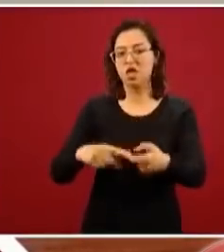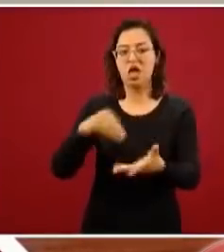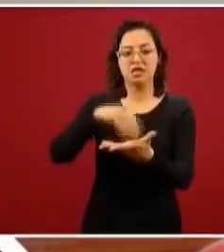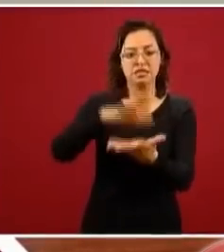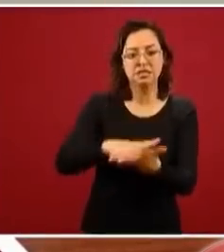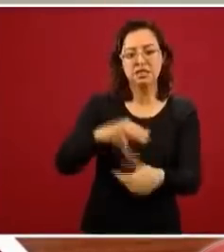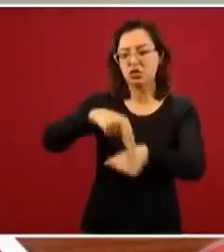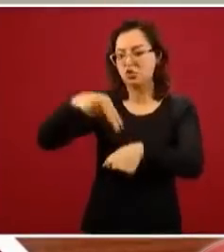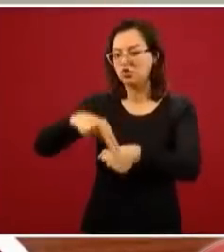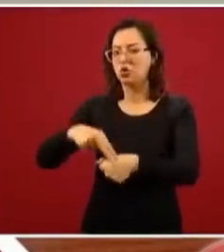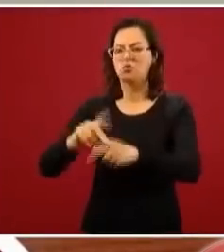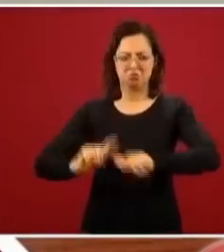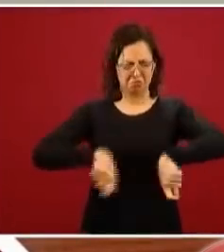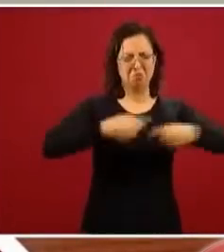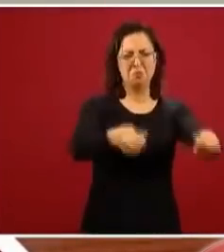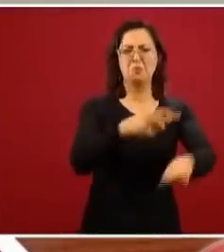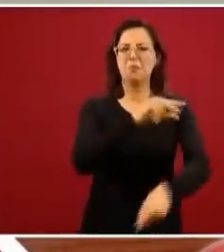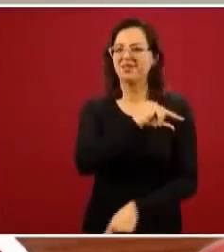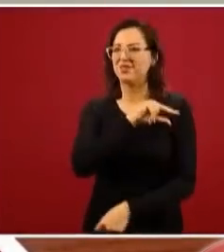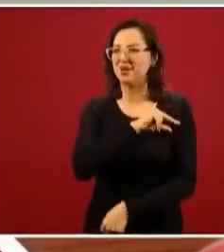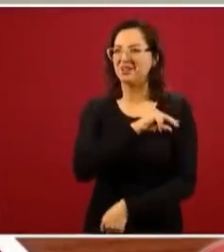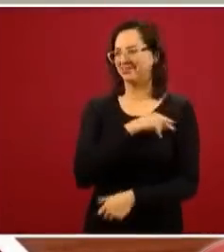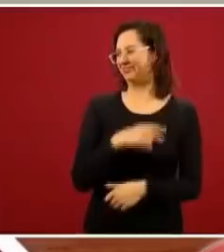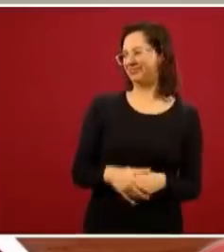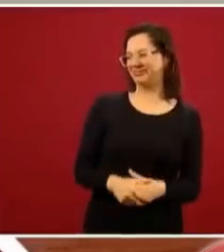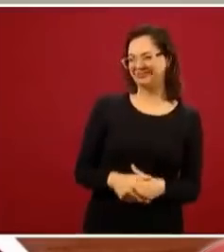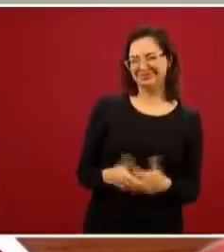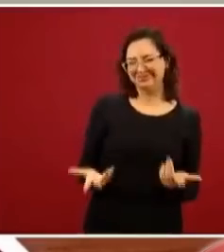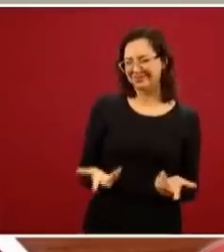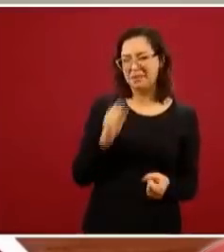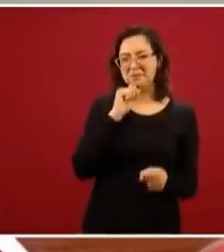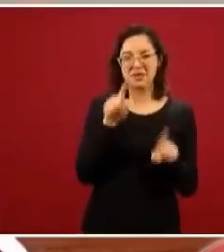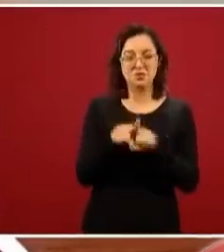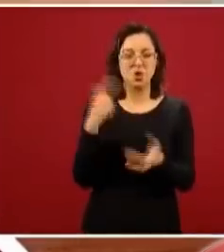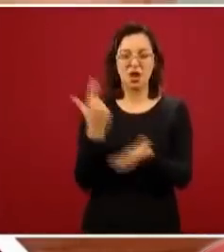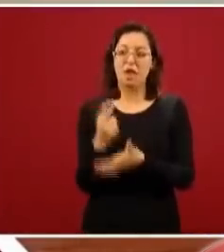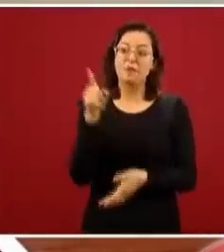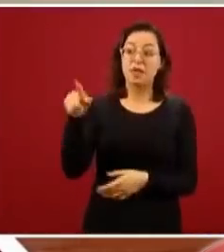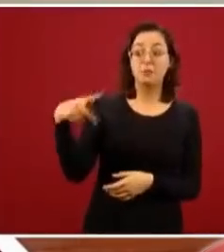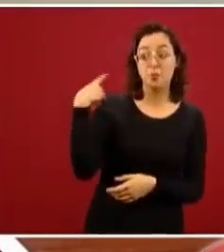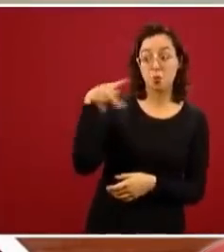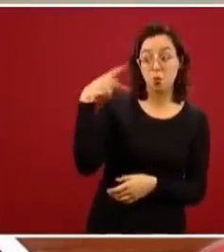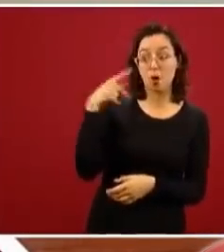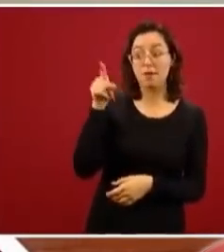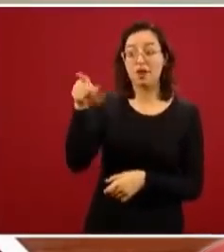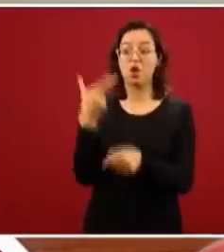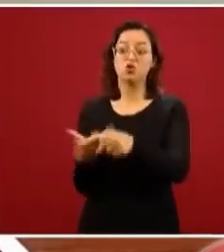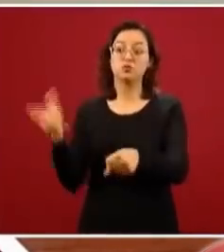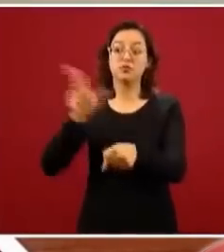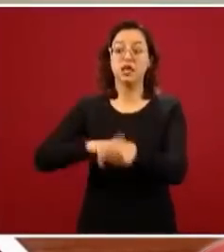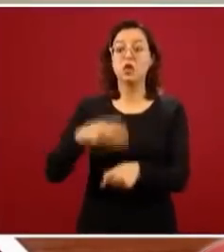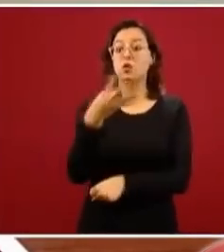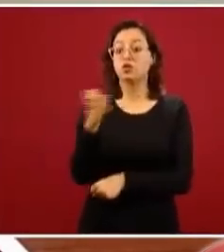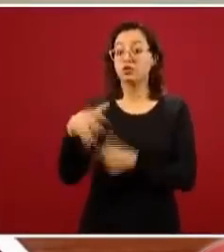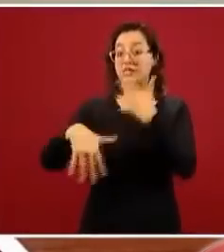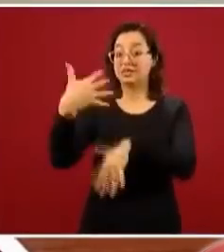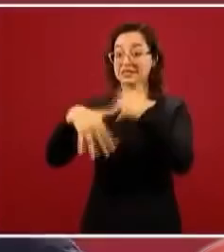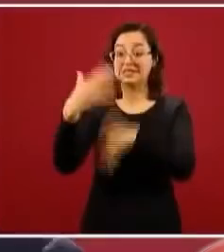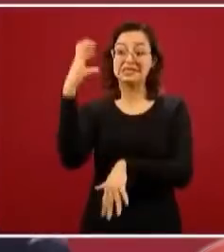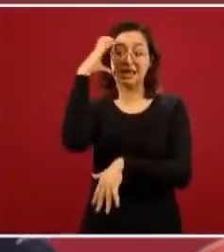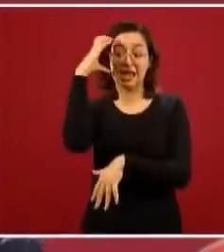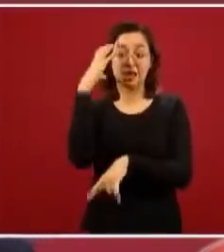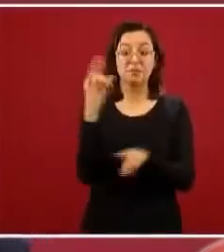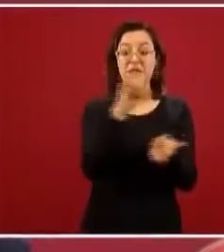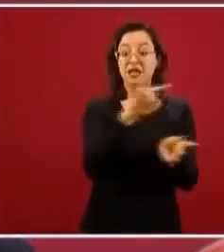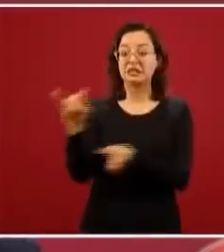consultas. Incluso en casos muy graves, por ejemplo en Puebla, en donde se perdió un hospital de 415 camas, donde bajamos